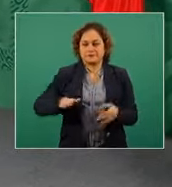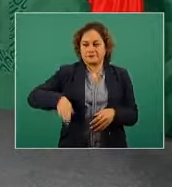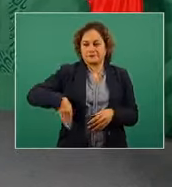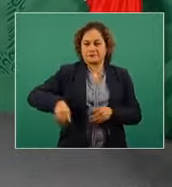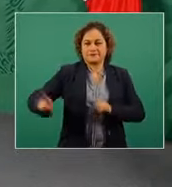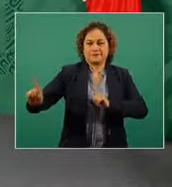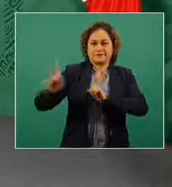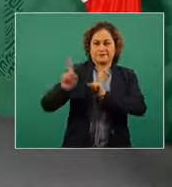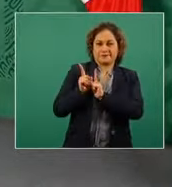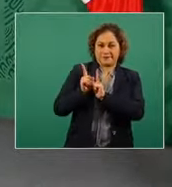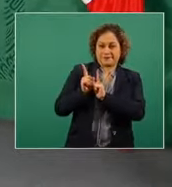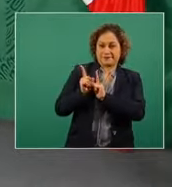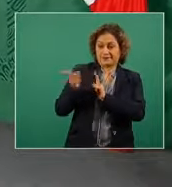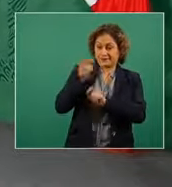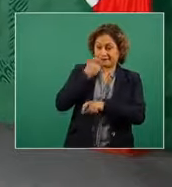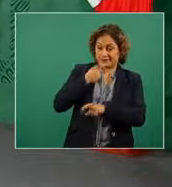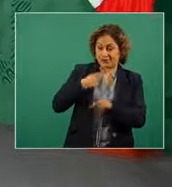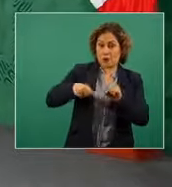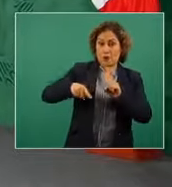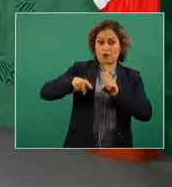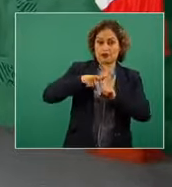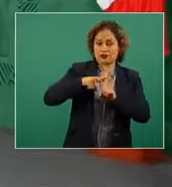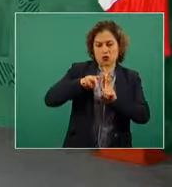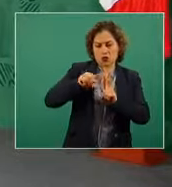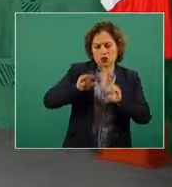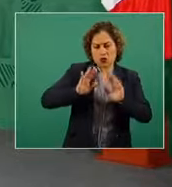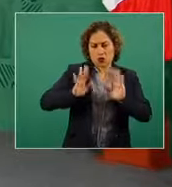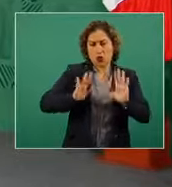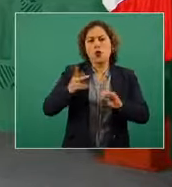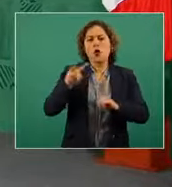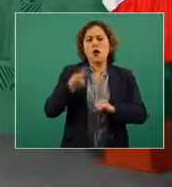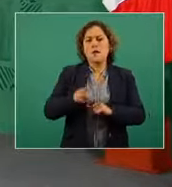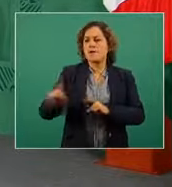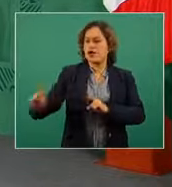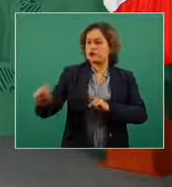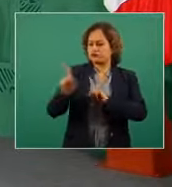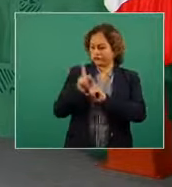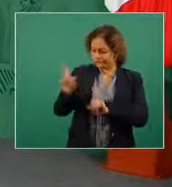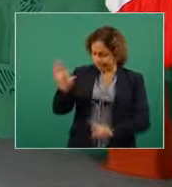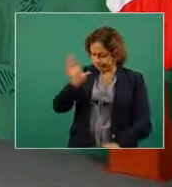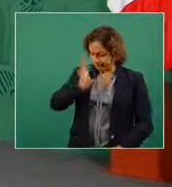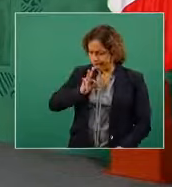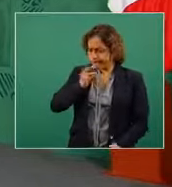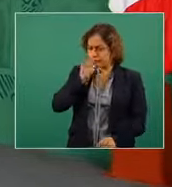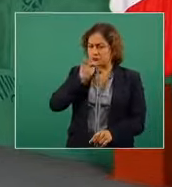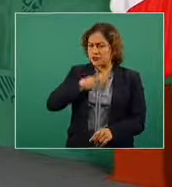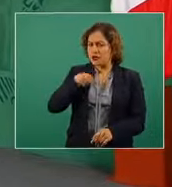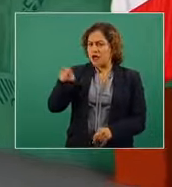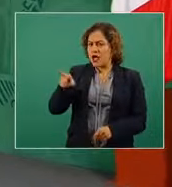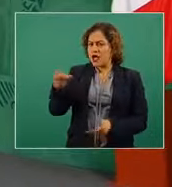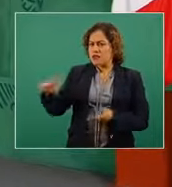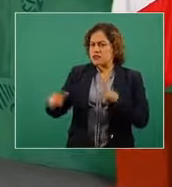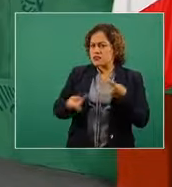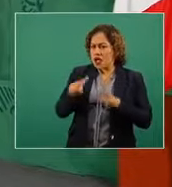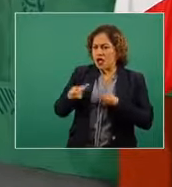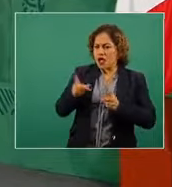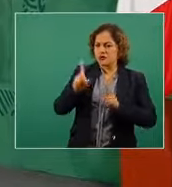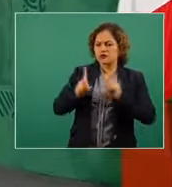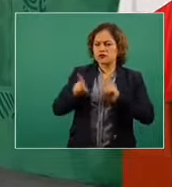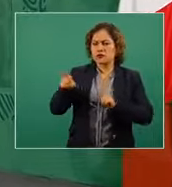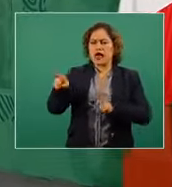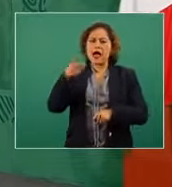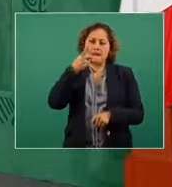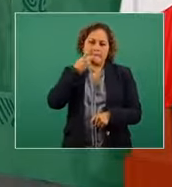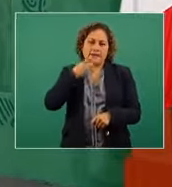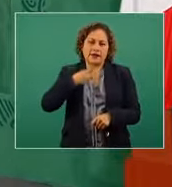positivos, pero me gustó porque quien me hizo el cuestionamiento me hablaba